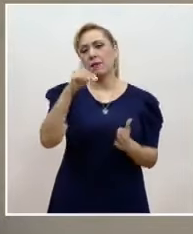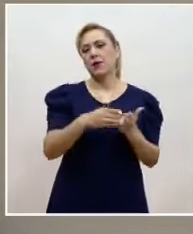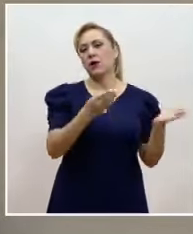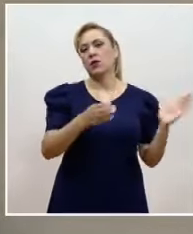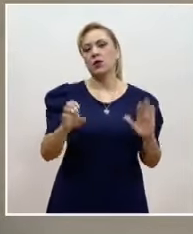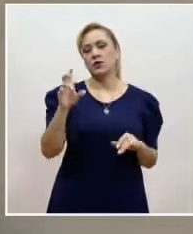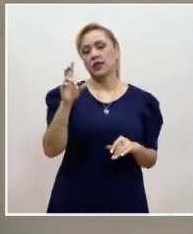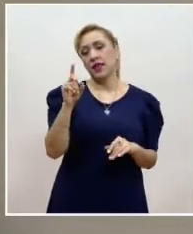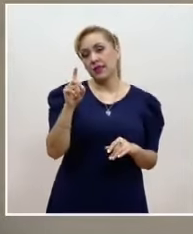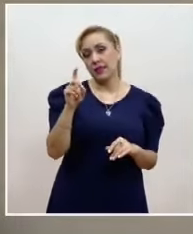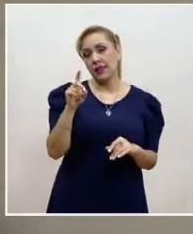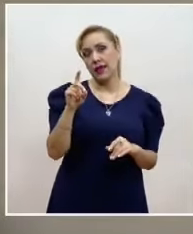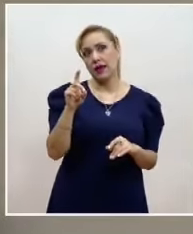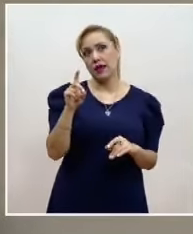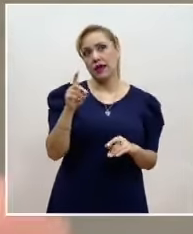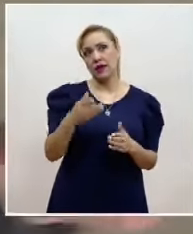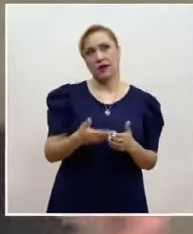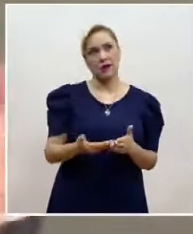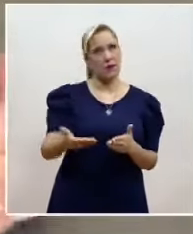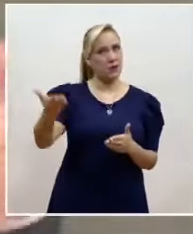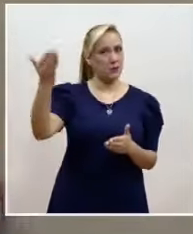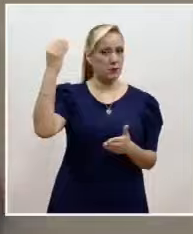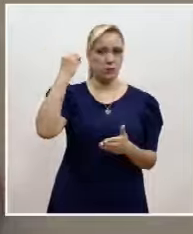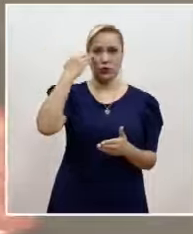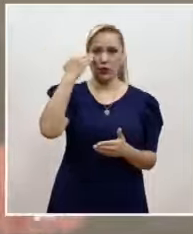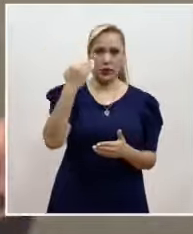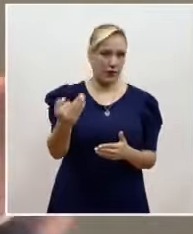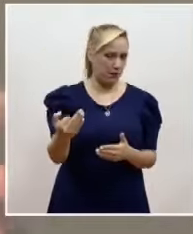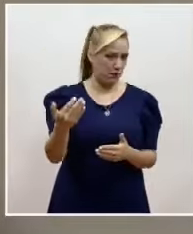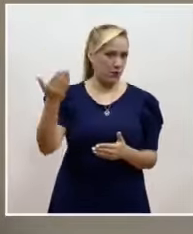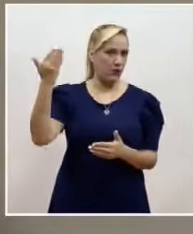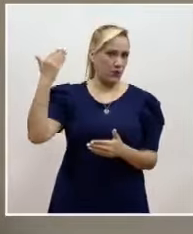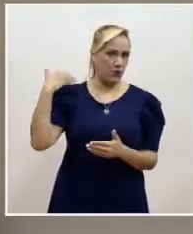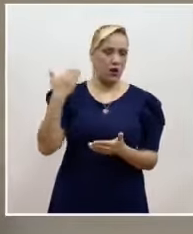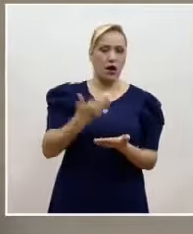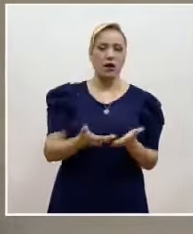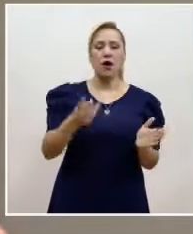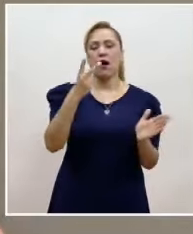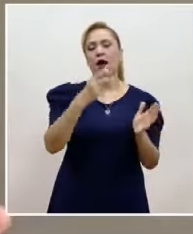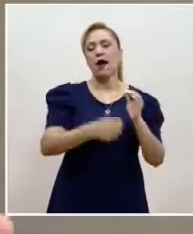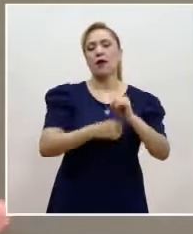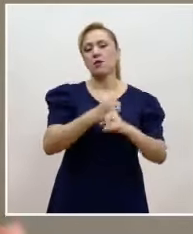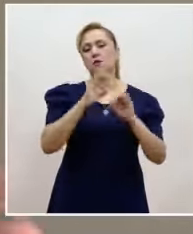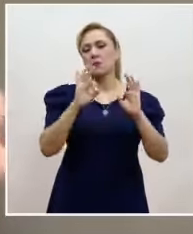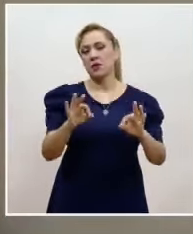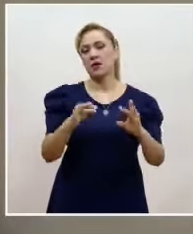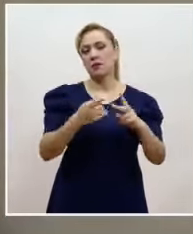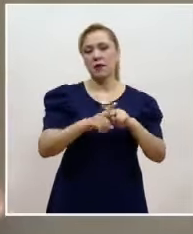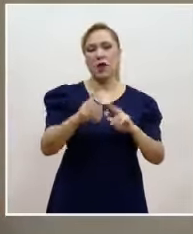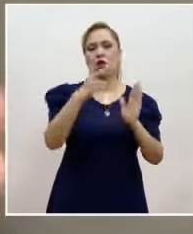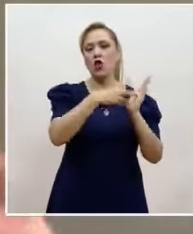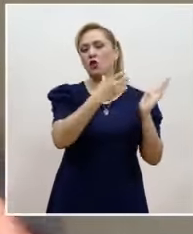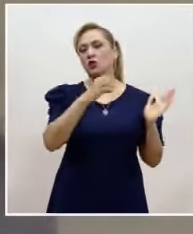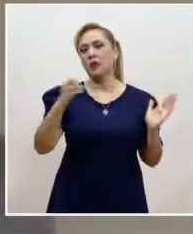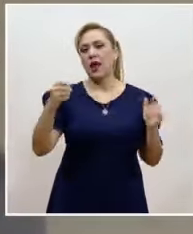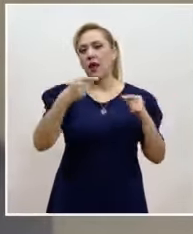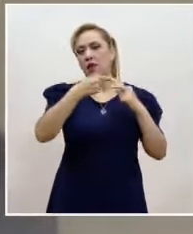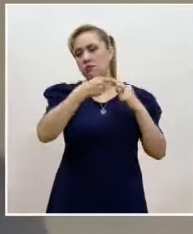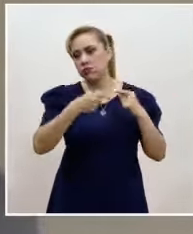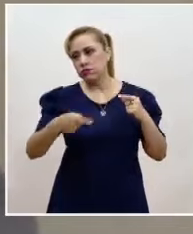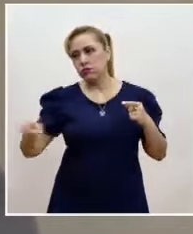1930, 1900, o sea, es hace muchísimo tiempo y a partir de eso, en los 2000, todos los tribunales, bueno, por decir algo,